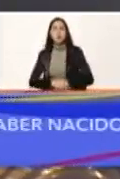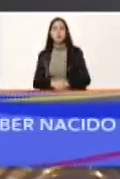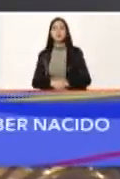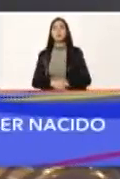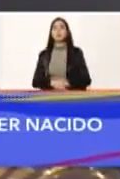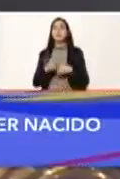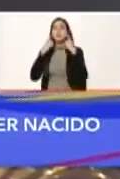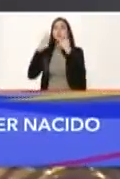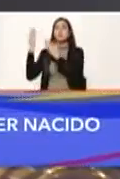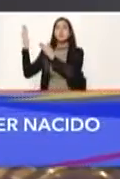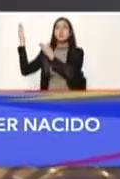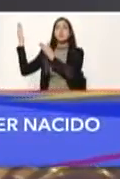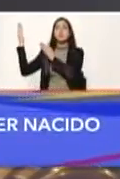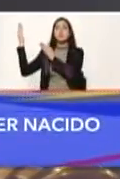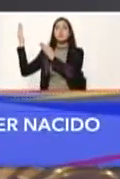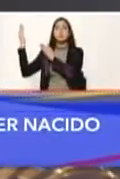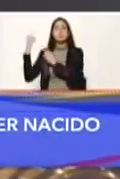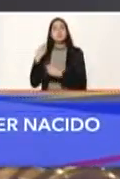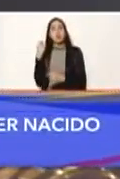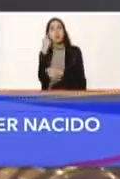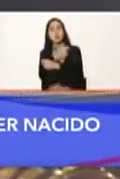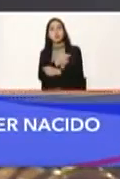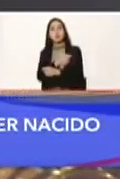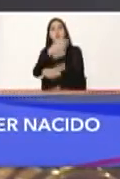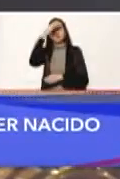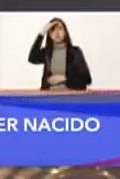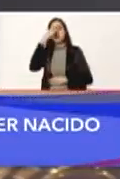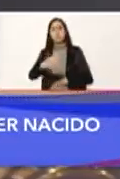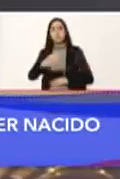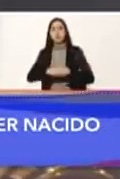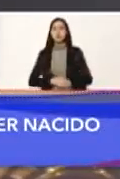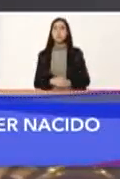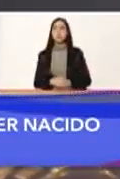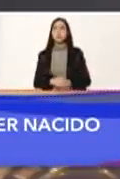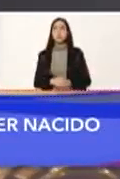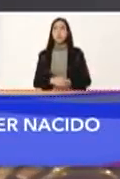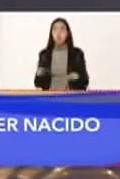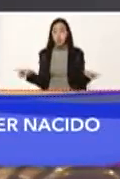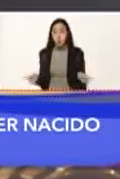esa muchacha hasta dónde ha llegado. Y como Laura Carolina,